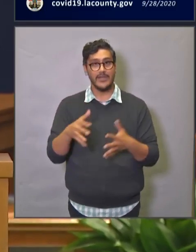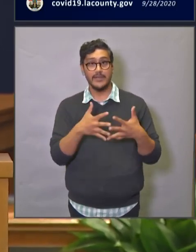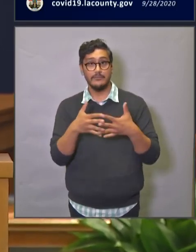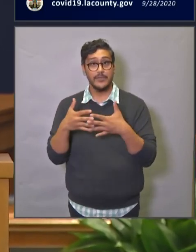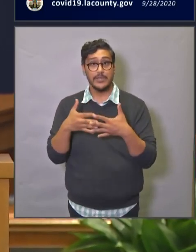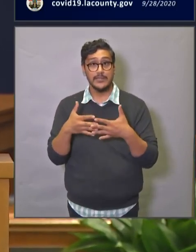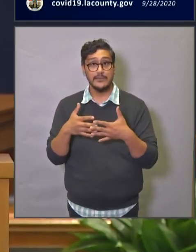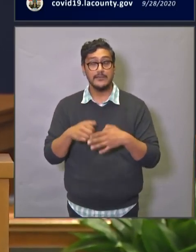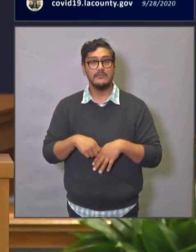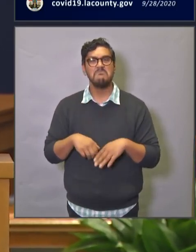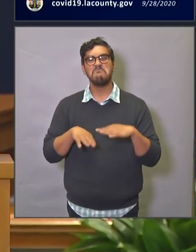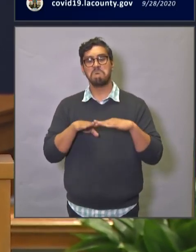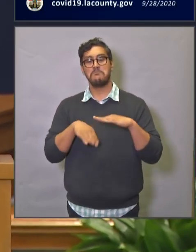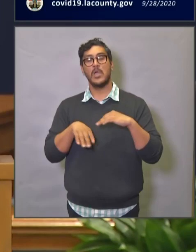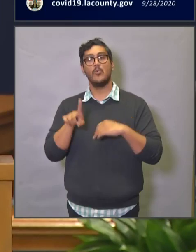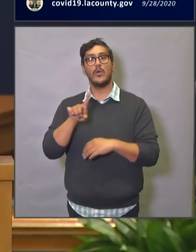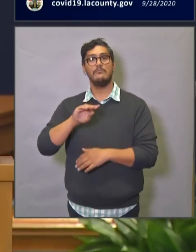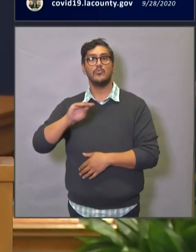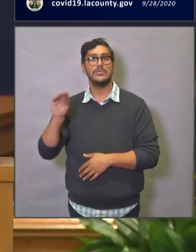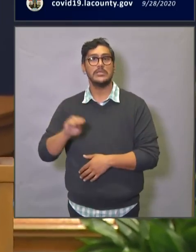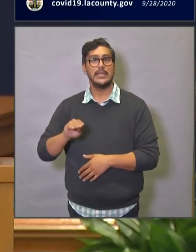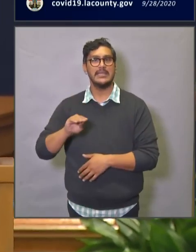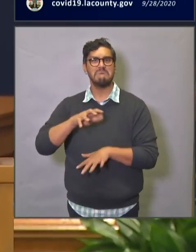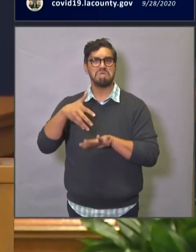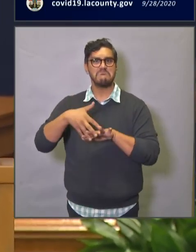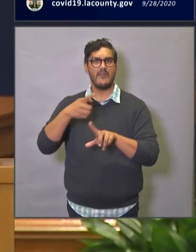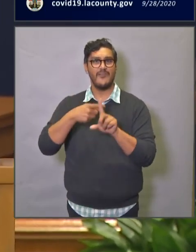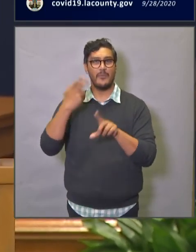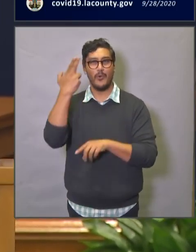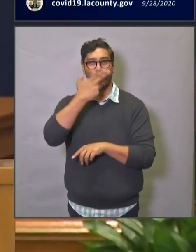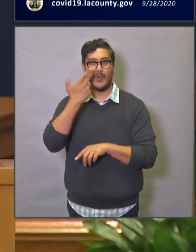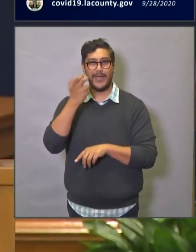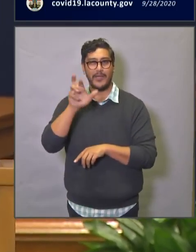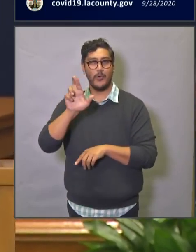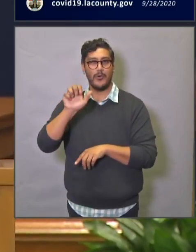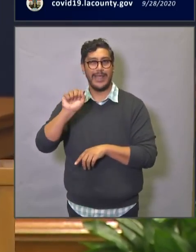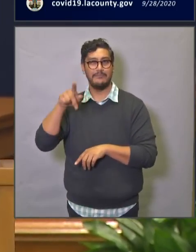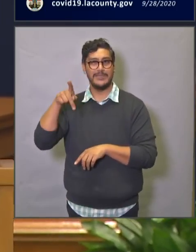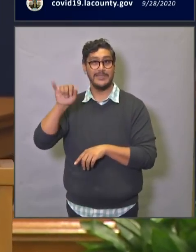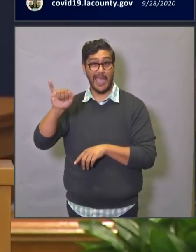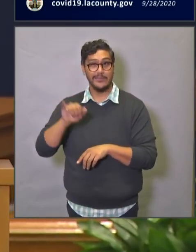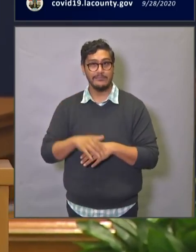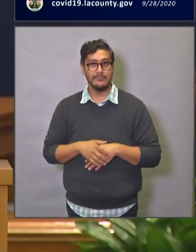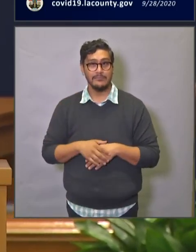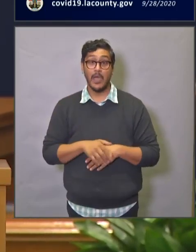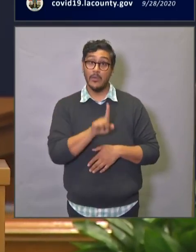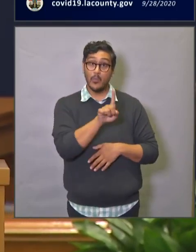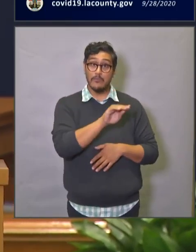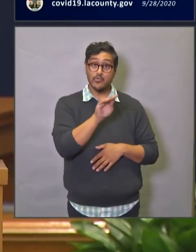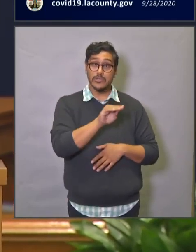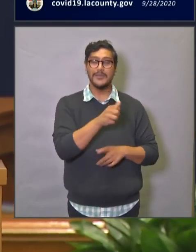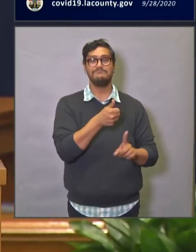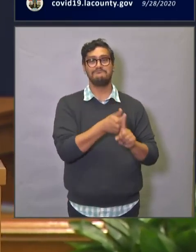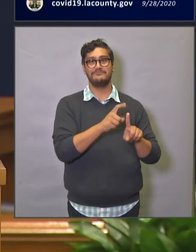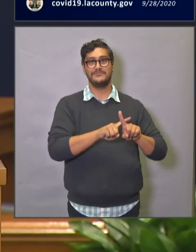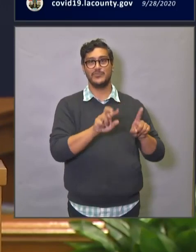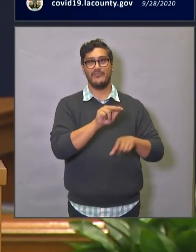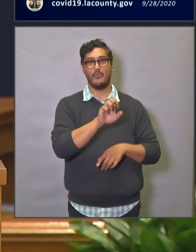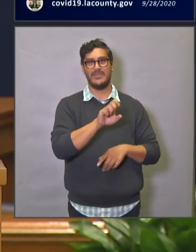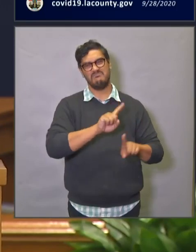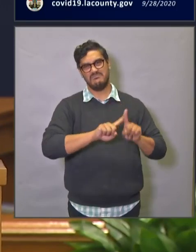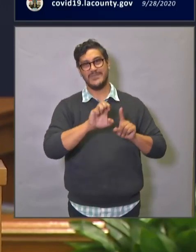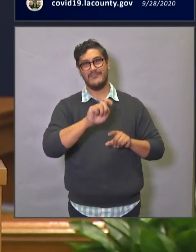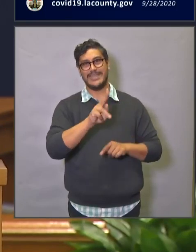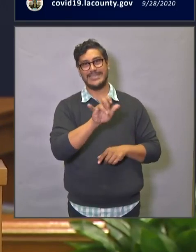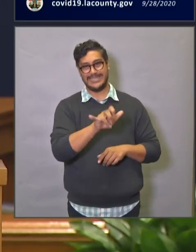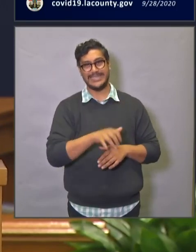afroamericanos, menos de 1% son nativos de Hawái o de las islas del Pacífico y 1% se identificó con otra